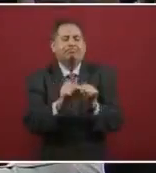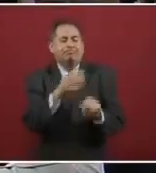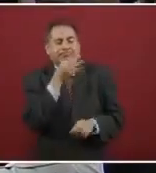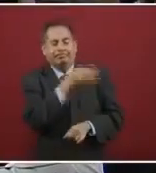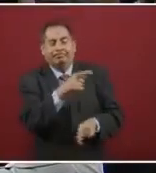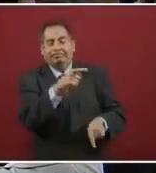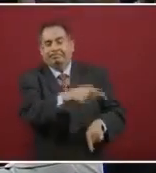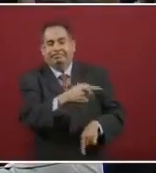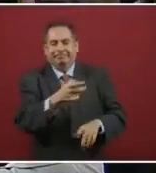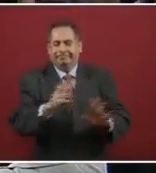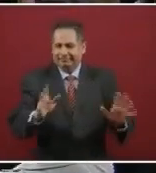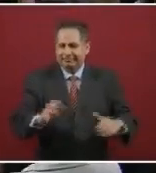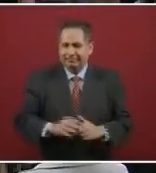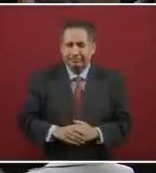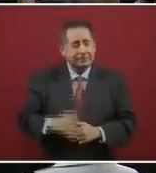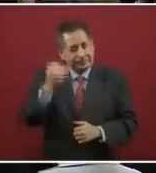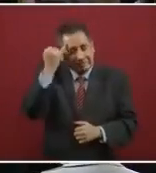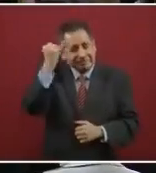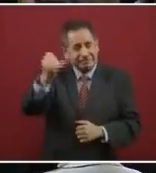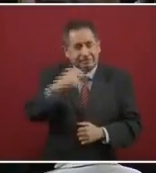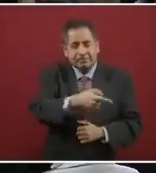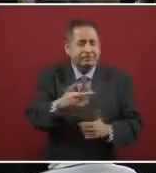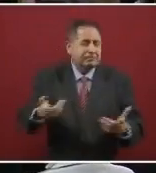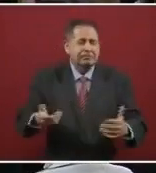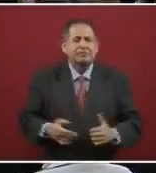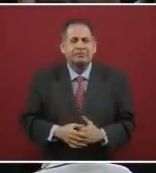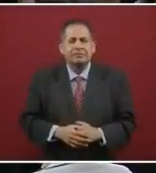Pero imagínense eso.